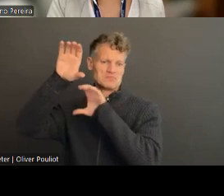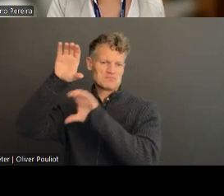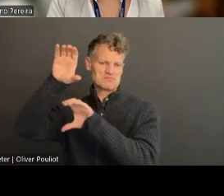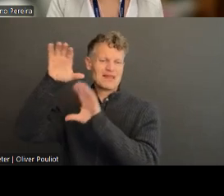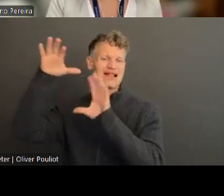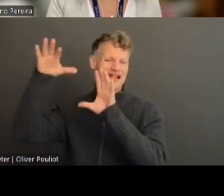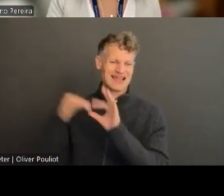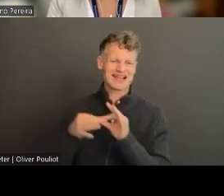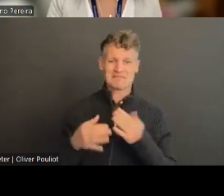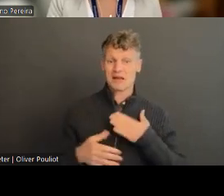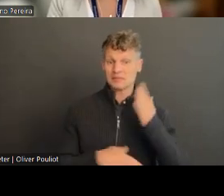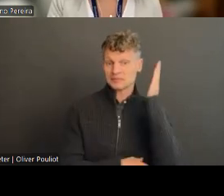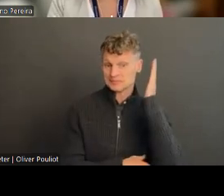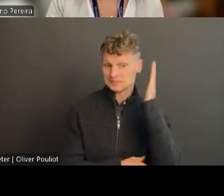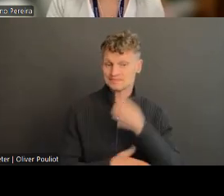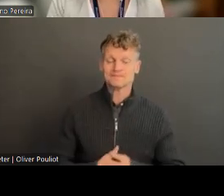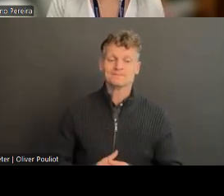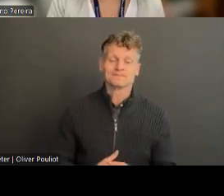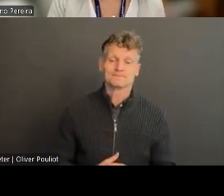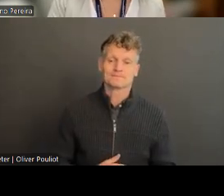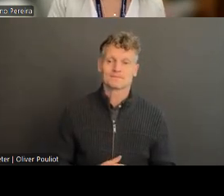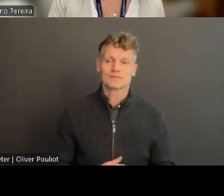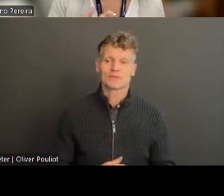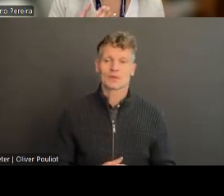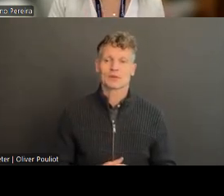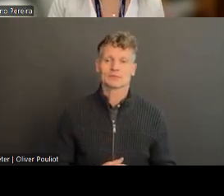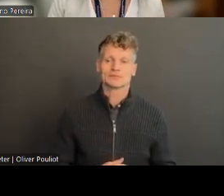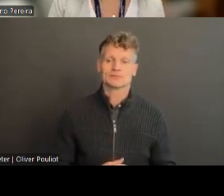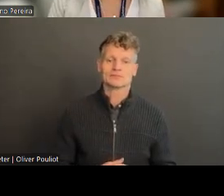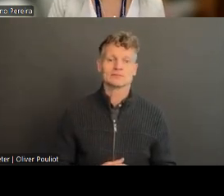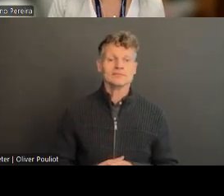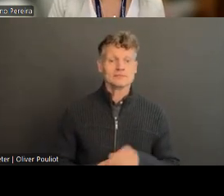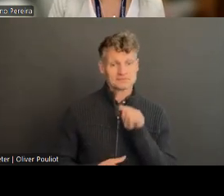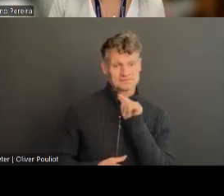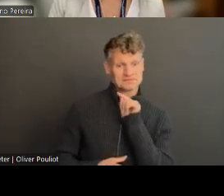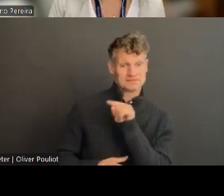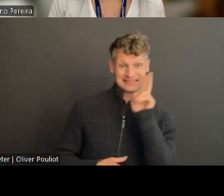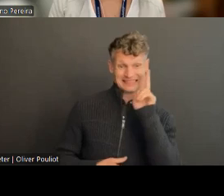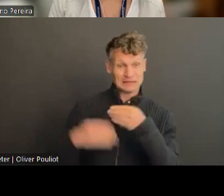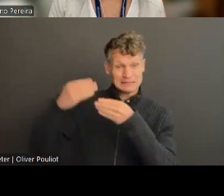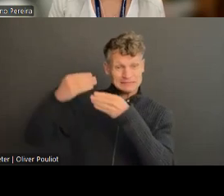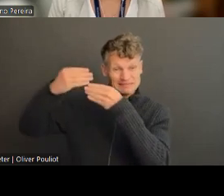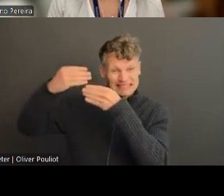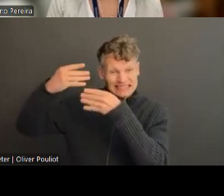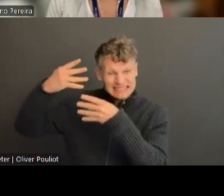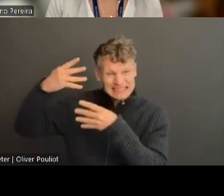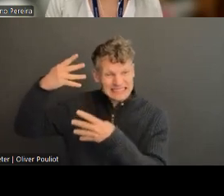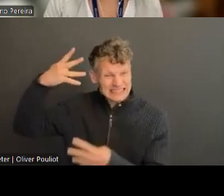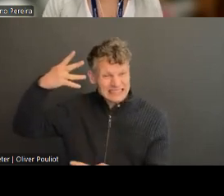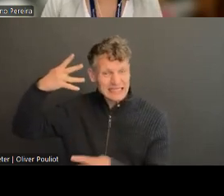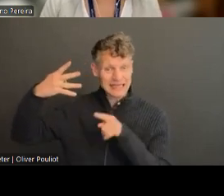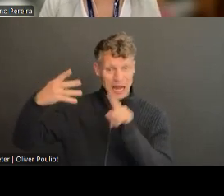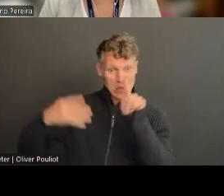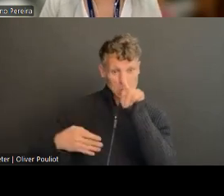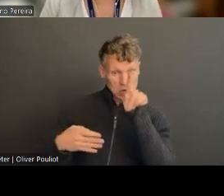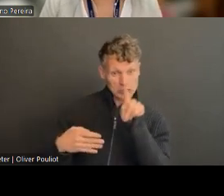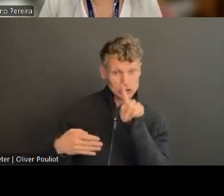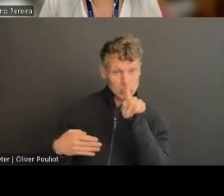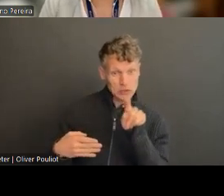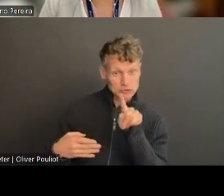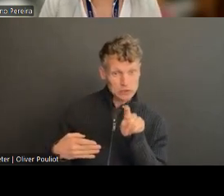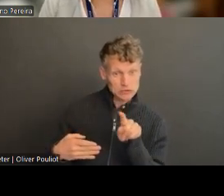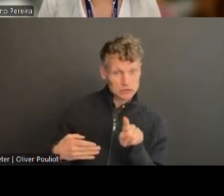de chequeo. Tenemos que la pregunta 1 y 4 revisamos los propósitos, los objetivos, las metas y los resultados esperados del programa de